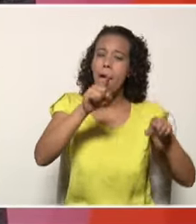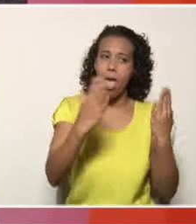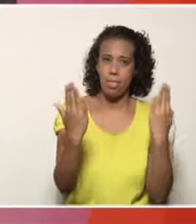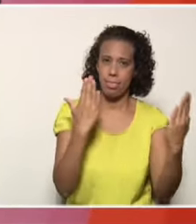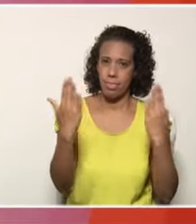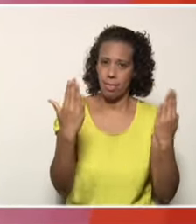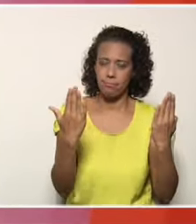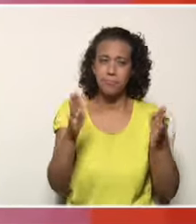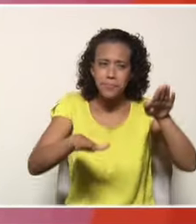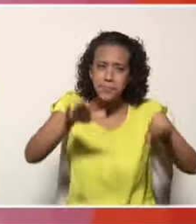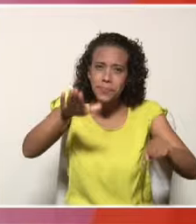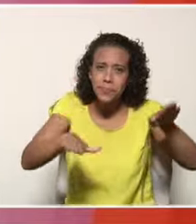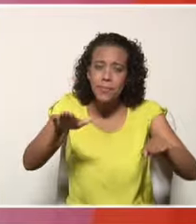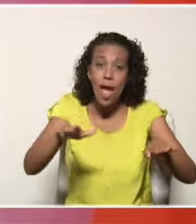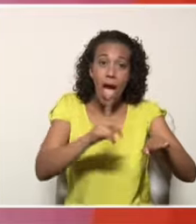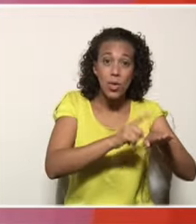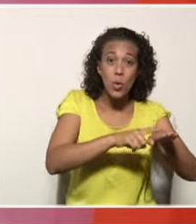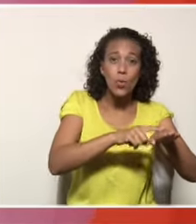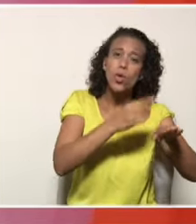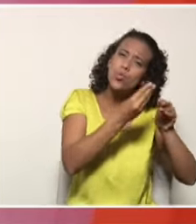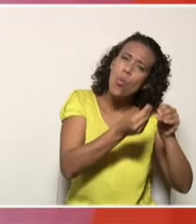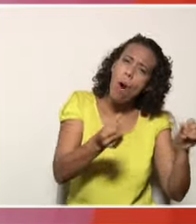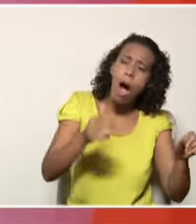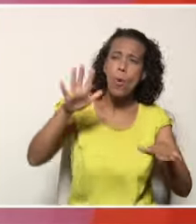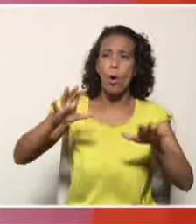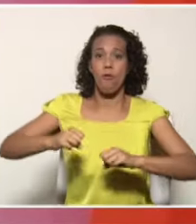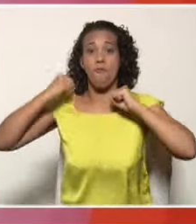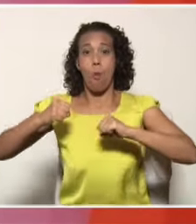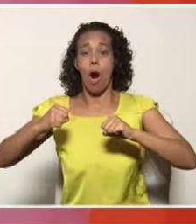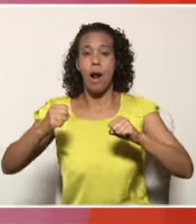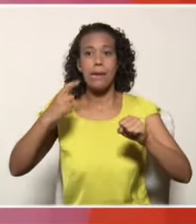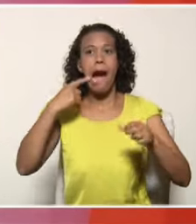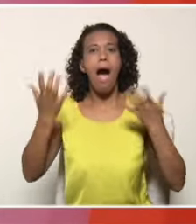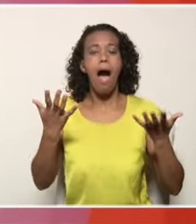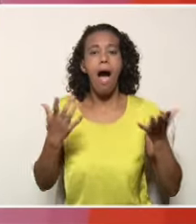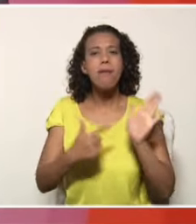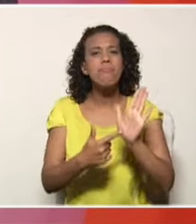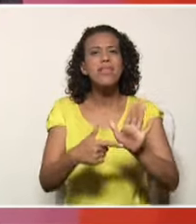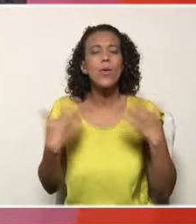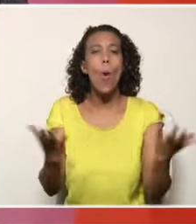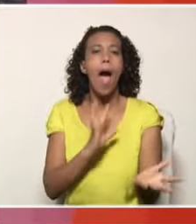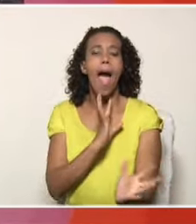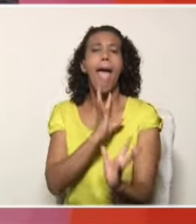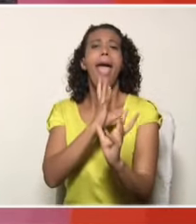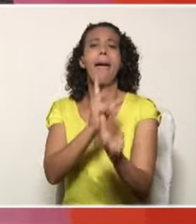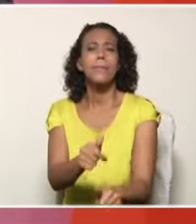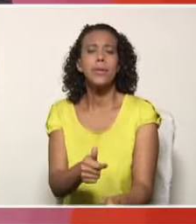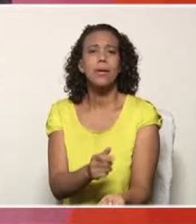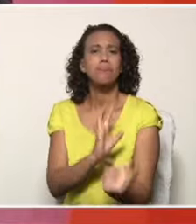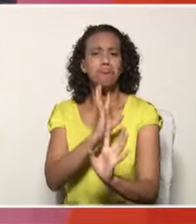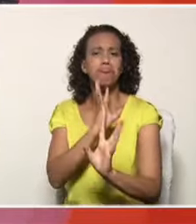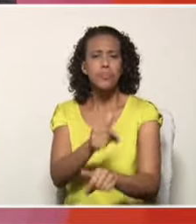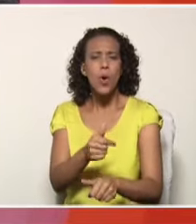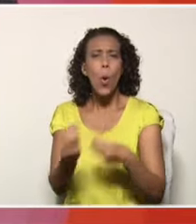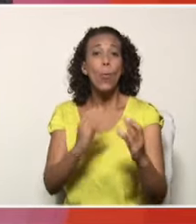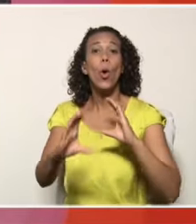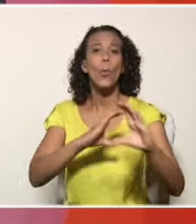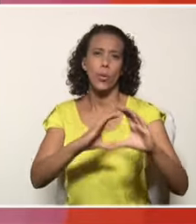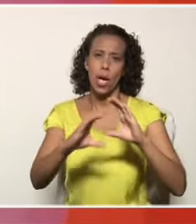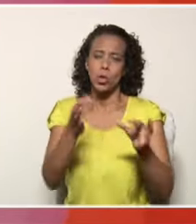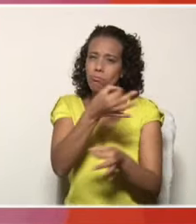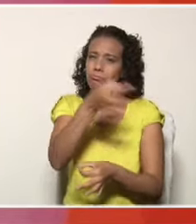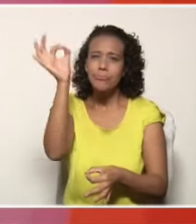tonos. Esos tonos, como te digo, son los que nos van a permitir tener esa